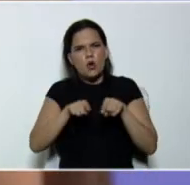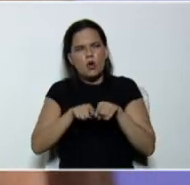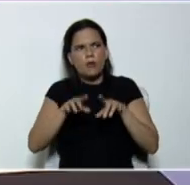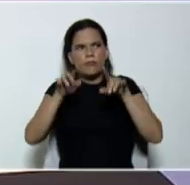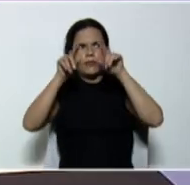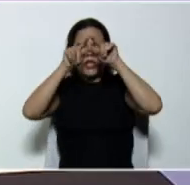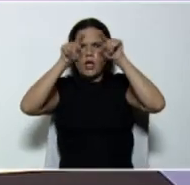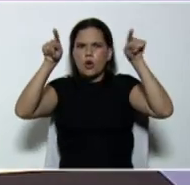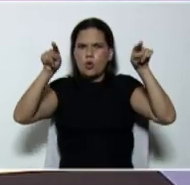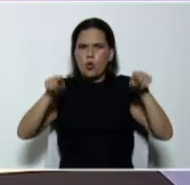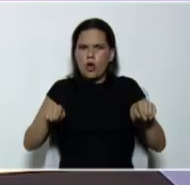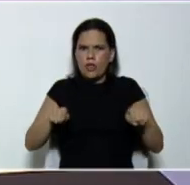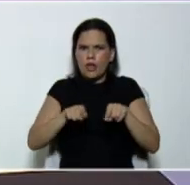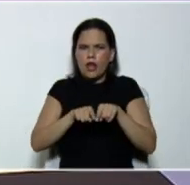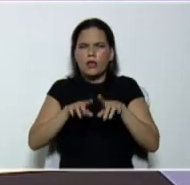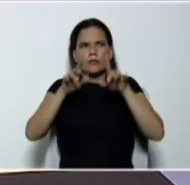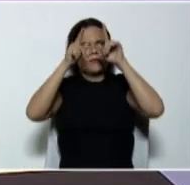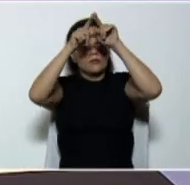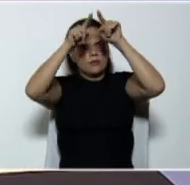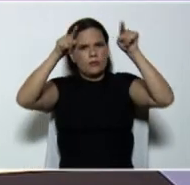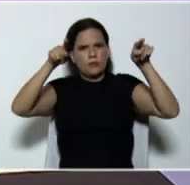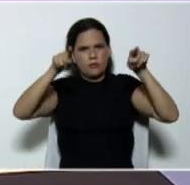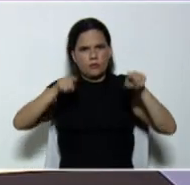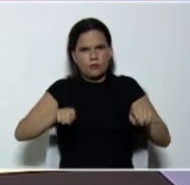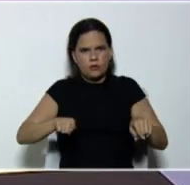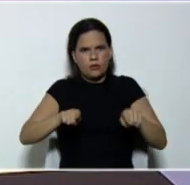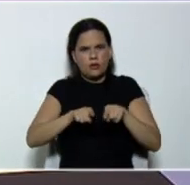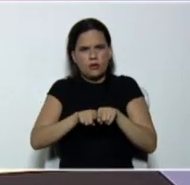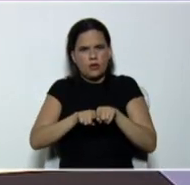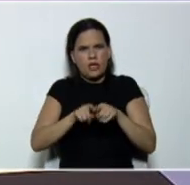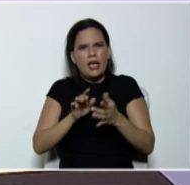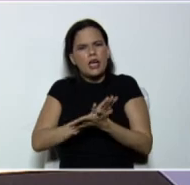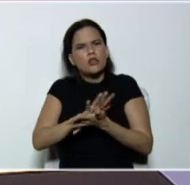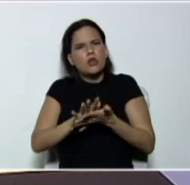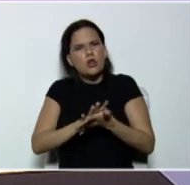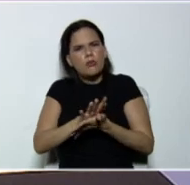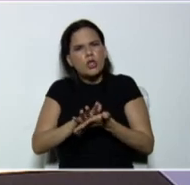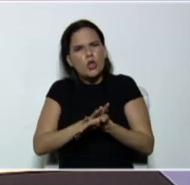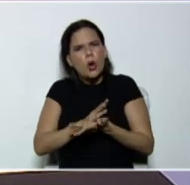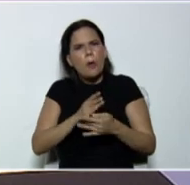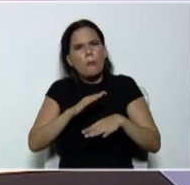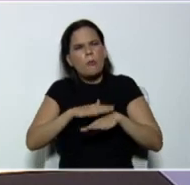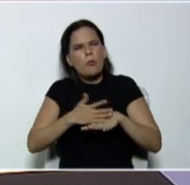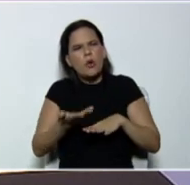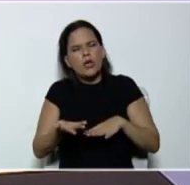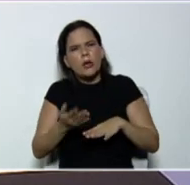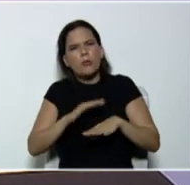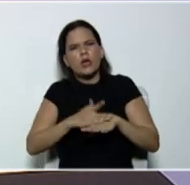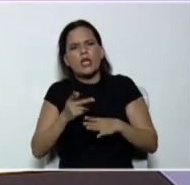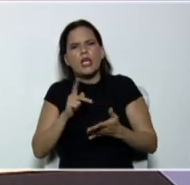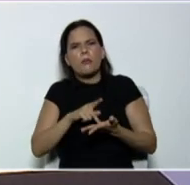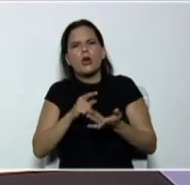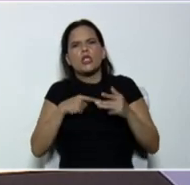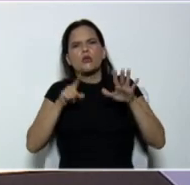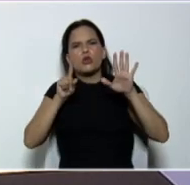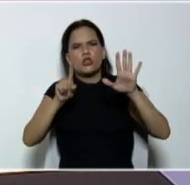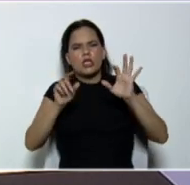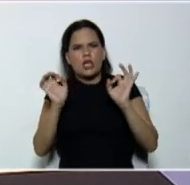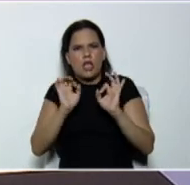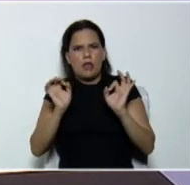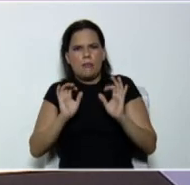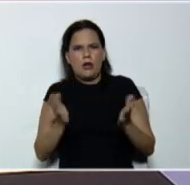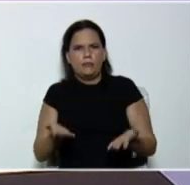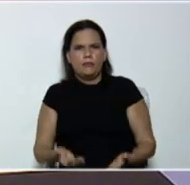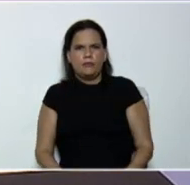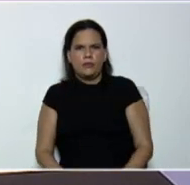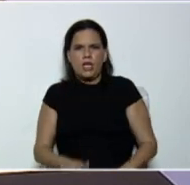el pentágono y el hexágono, en el caso del dominó, porque llegamos hasta la pieza del número 6. Y la vamos